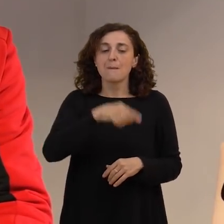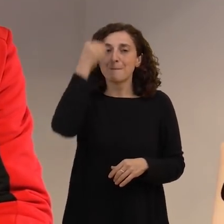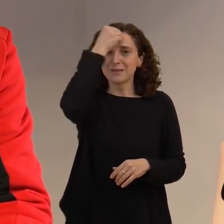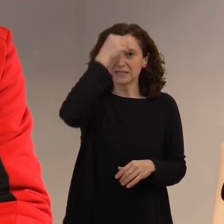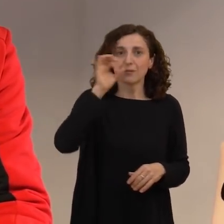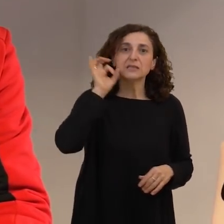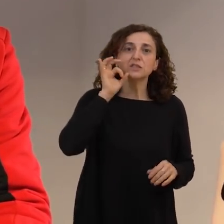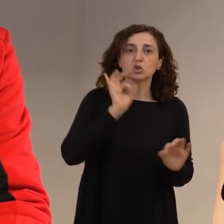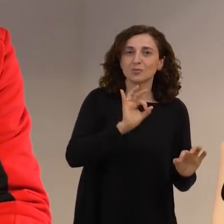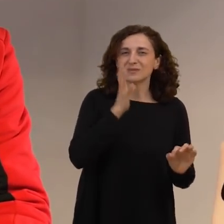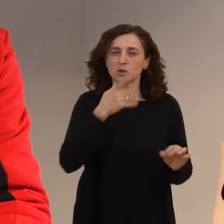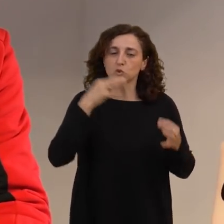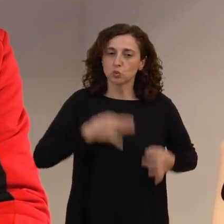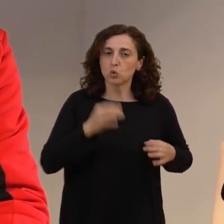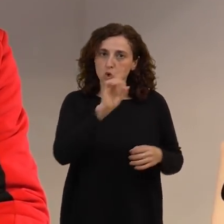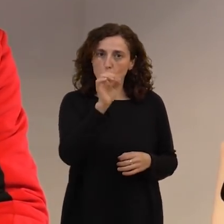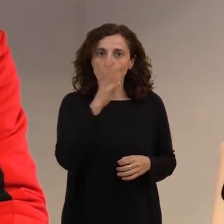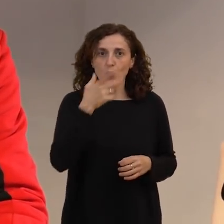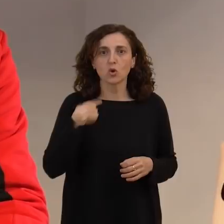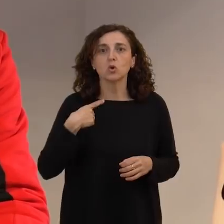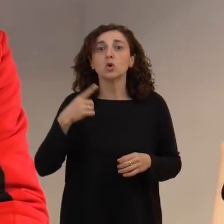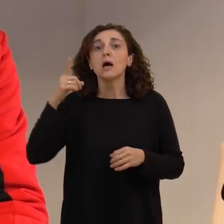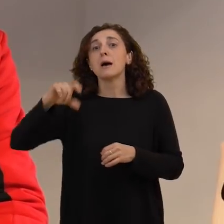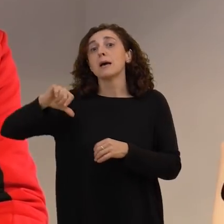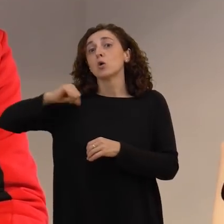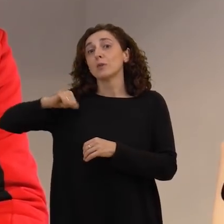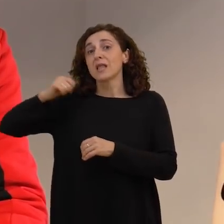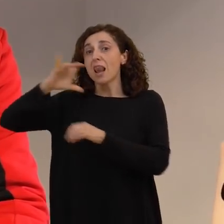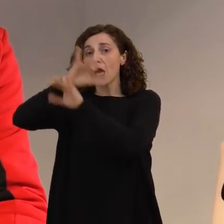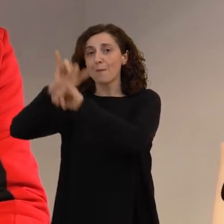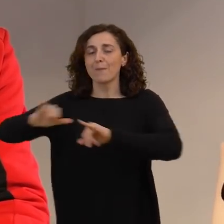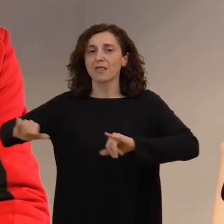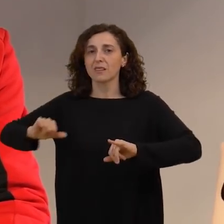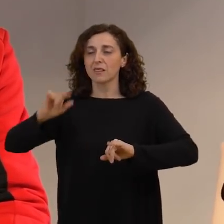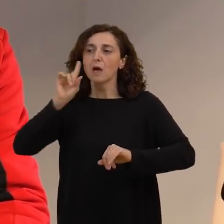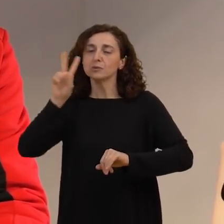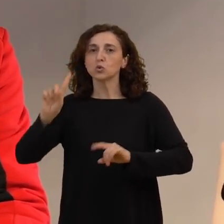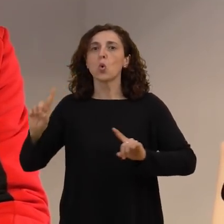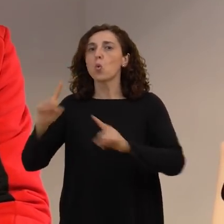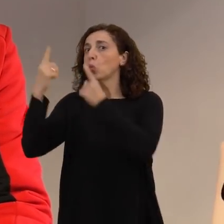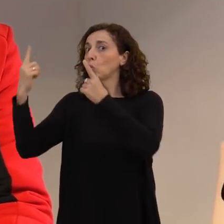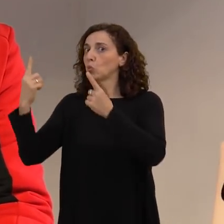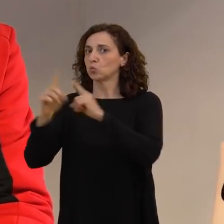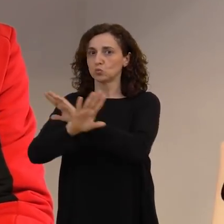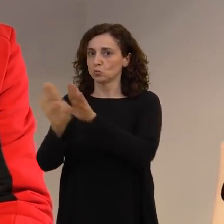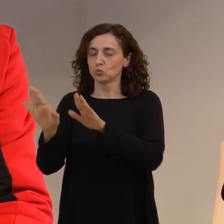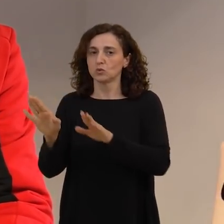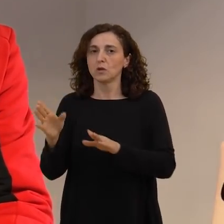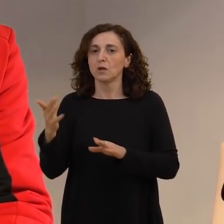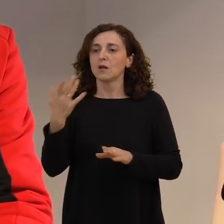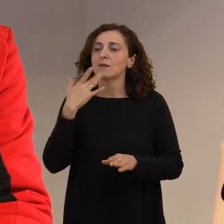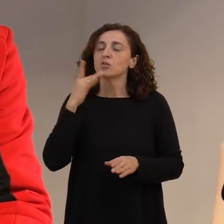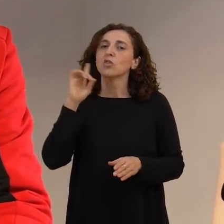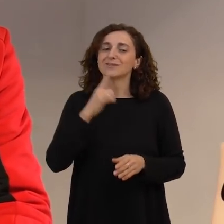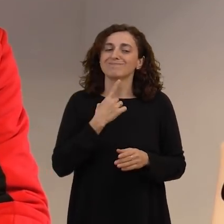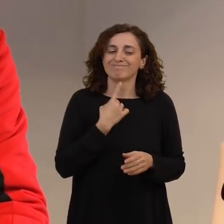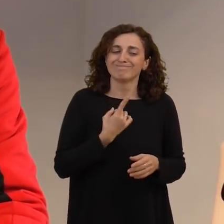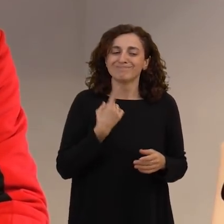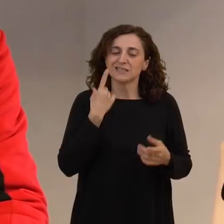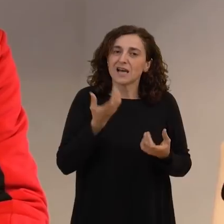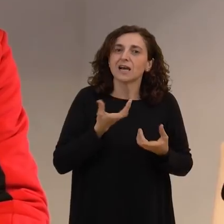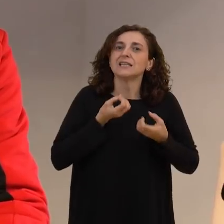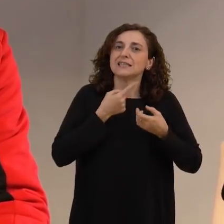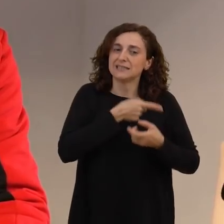que él creía que podía ser eso, pero no estaba seguro que solo había visto un caso en la paz. Le mandaron, nos dijo que tenía muchas posibilidades,